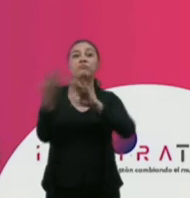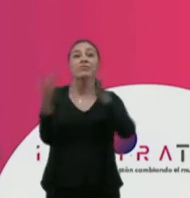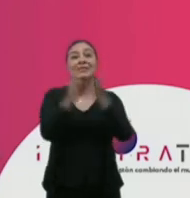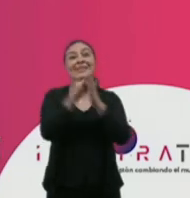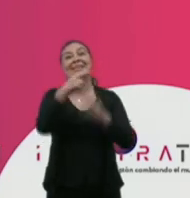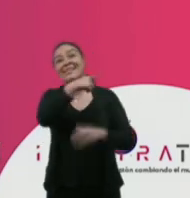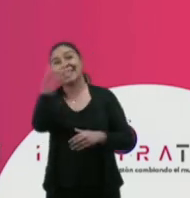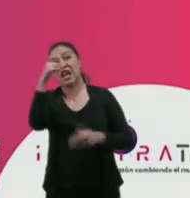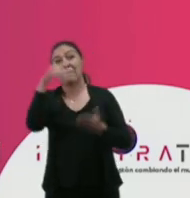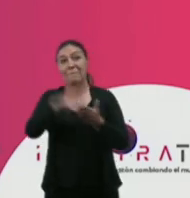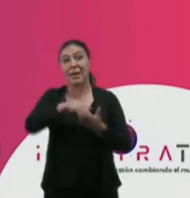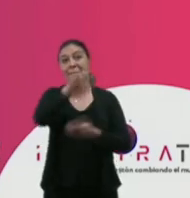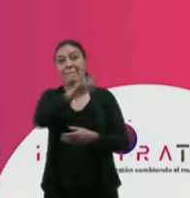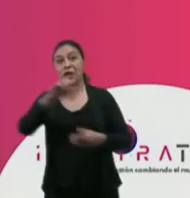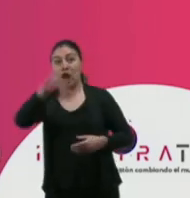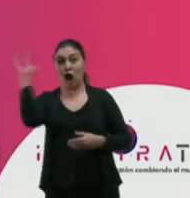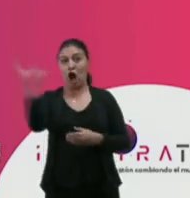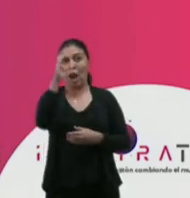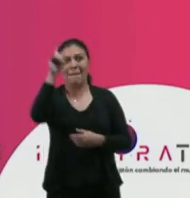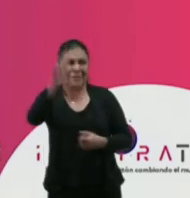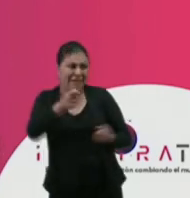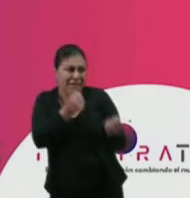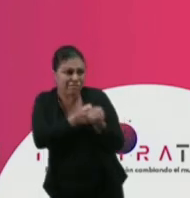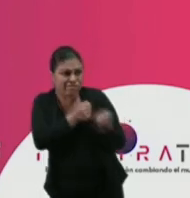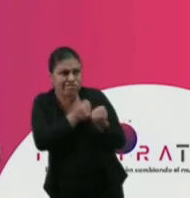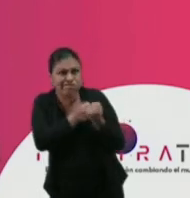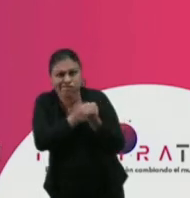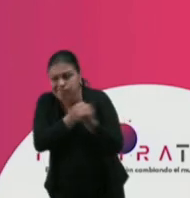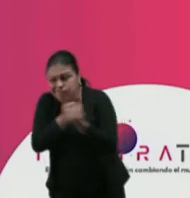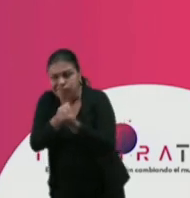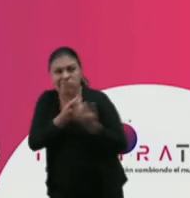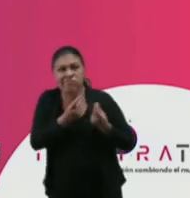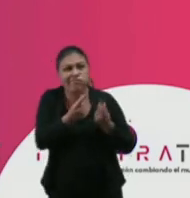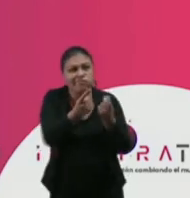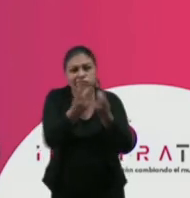que tienen que ser aceleradas en cuanto a